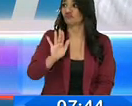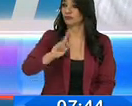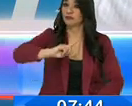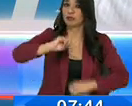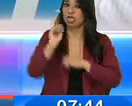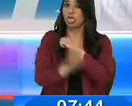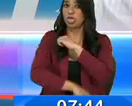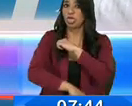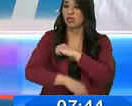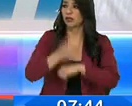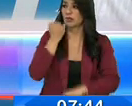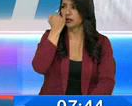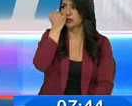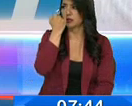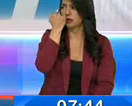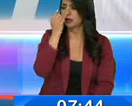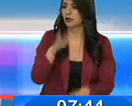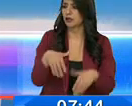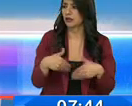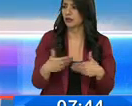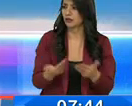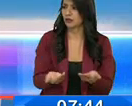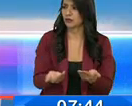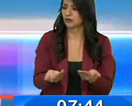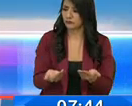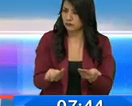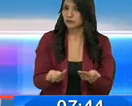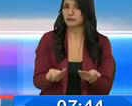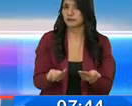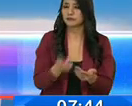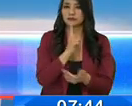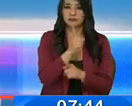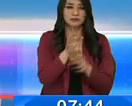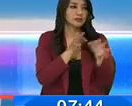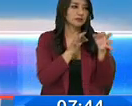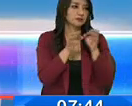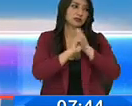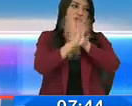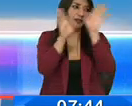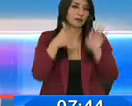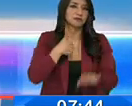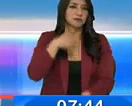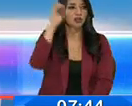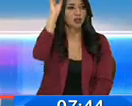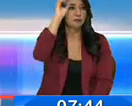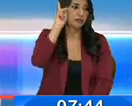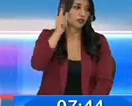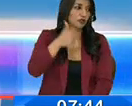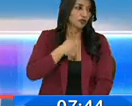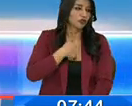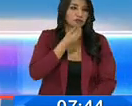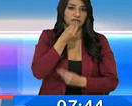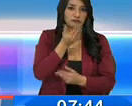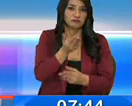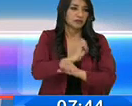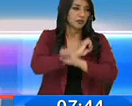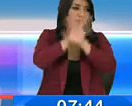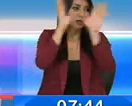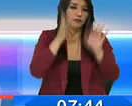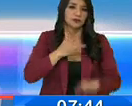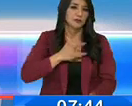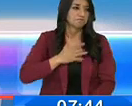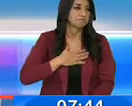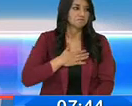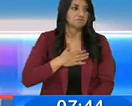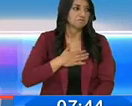indígena. ¿En qué estado nos encontramos? Sí, bueno, yo he sido bien clara con mis comentarios. Me parece que penosamente